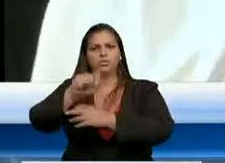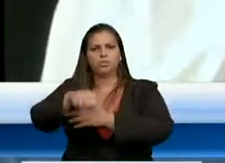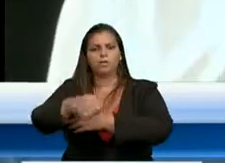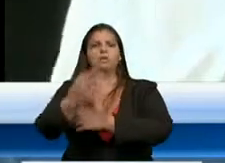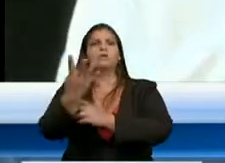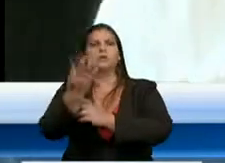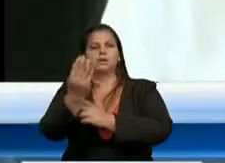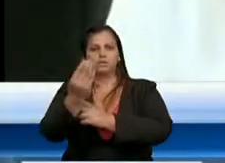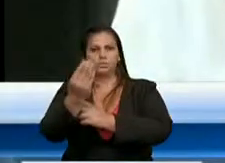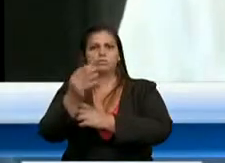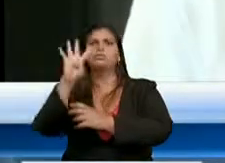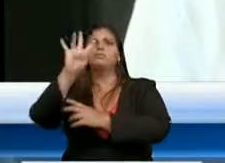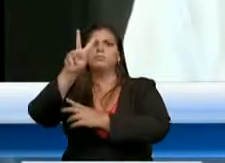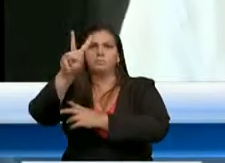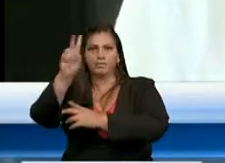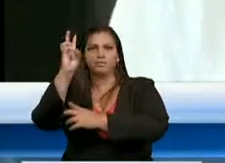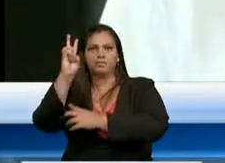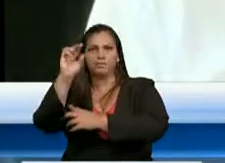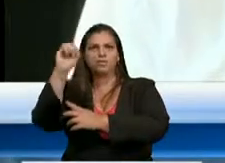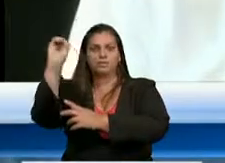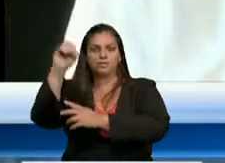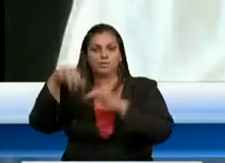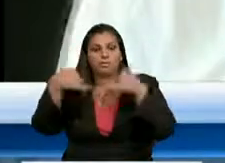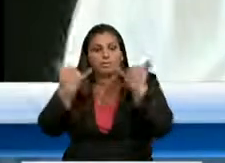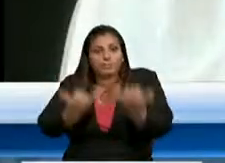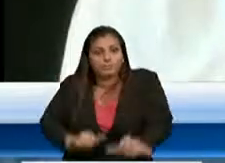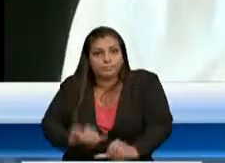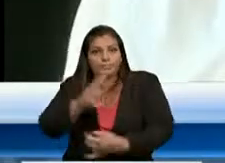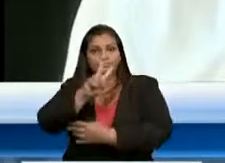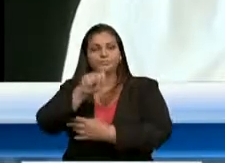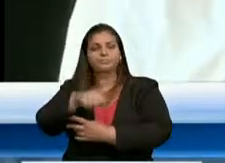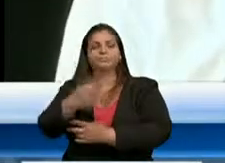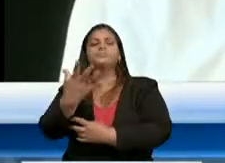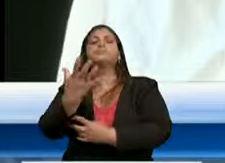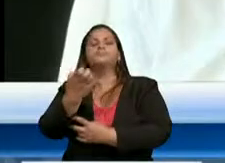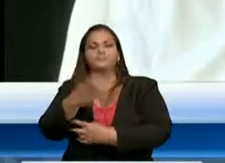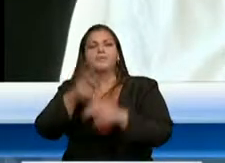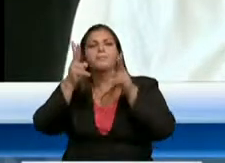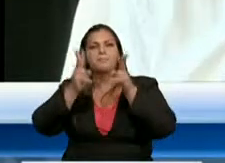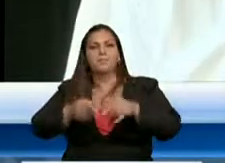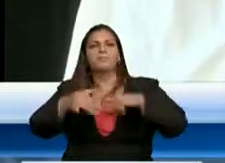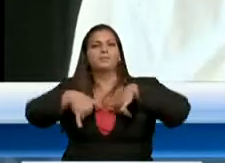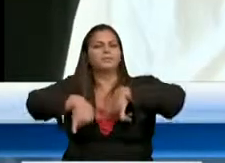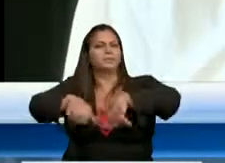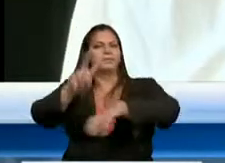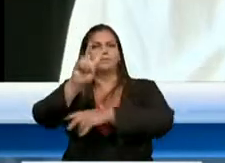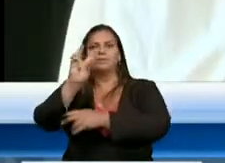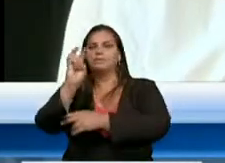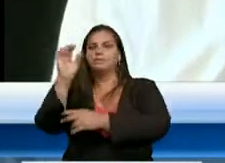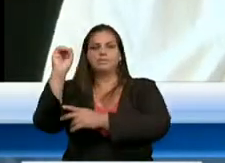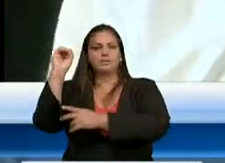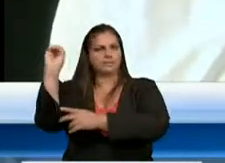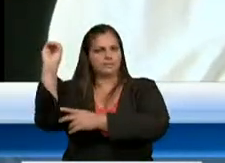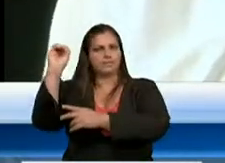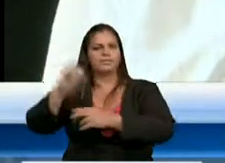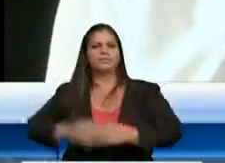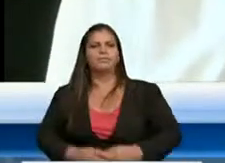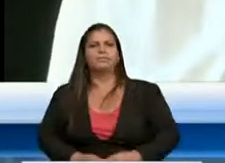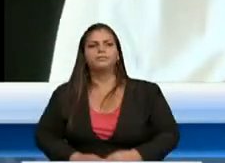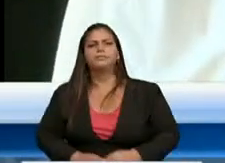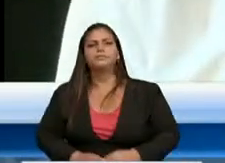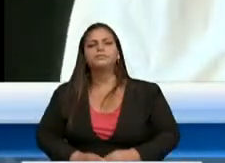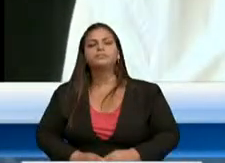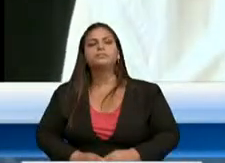26 y hoy estamos ya con 26 grados centígrados. Se espera que esto continúe con altas temperaturas al mediodía, puede